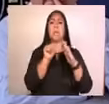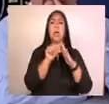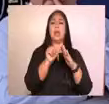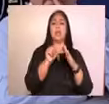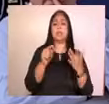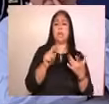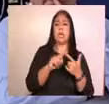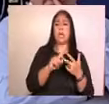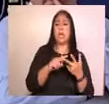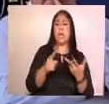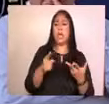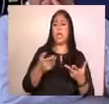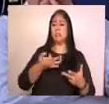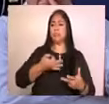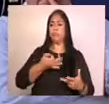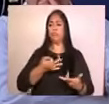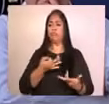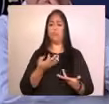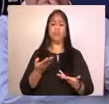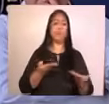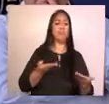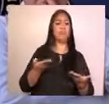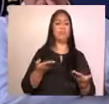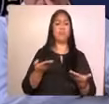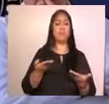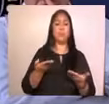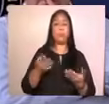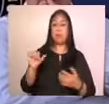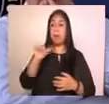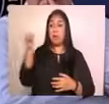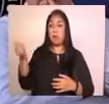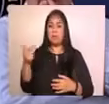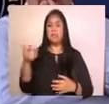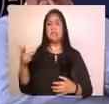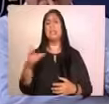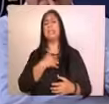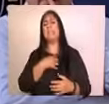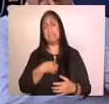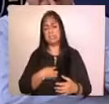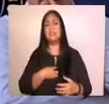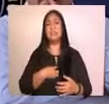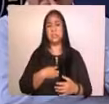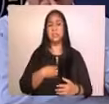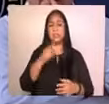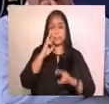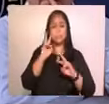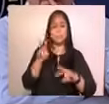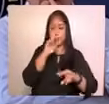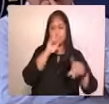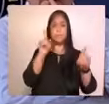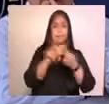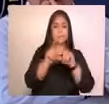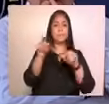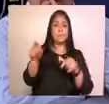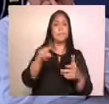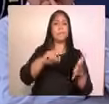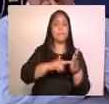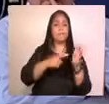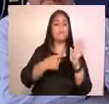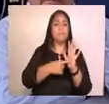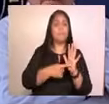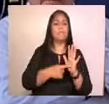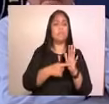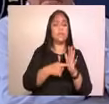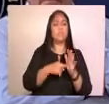privilegios y comodidades, mientras que otros vivían en condiciones lamentables, lo que en sí mismo constituye un